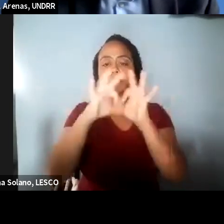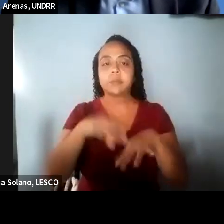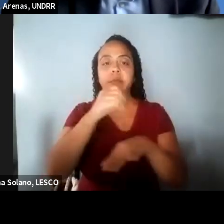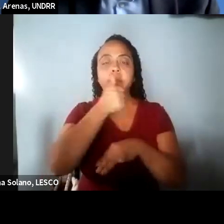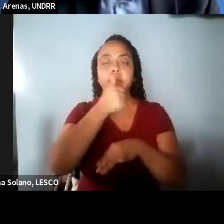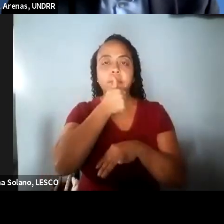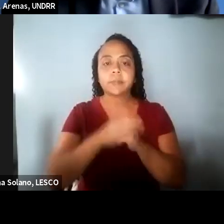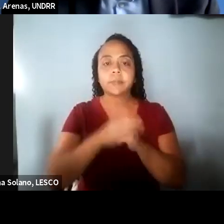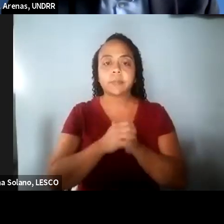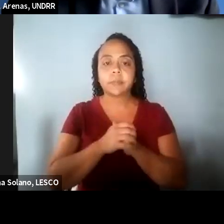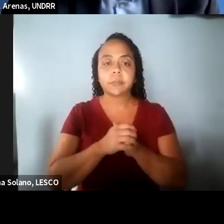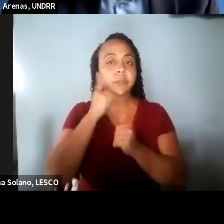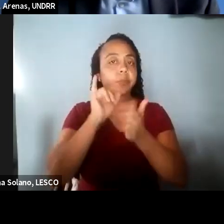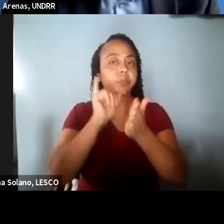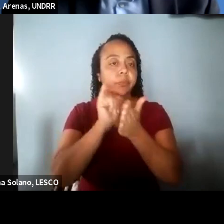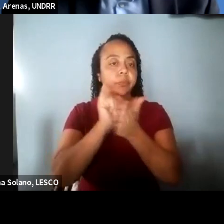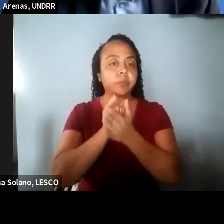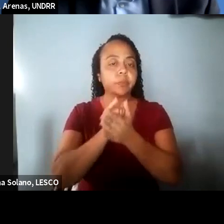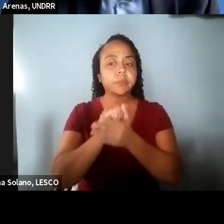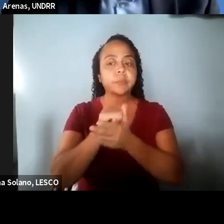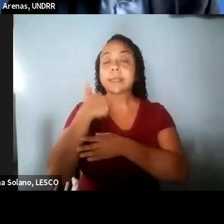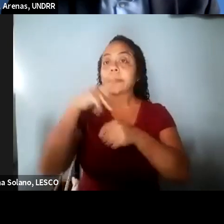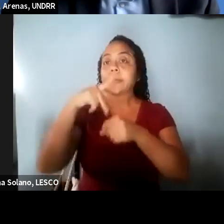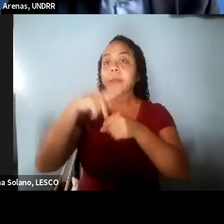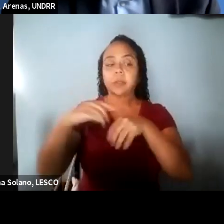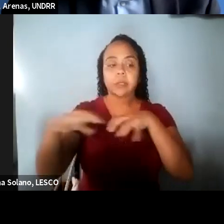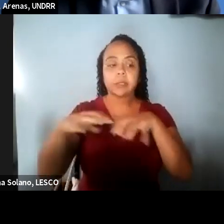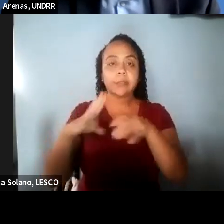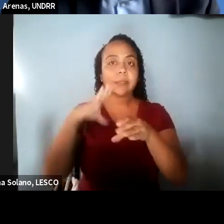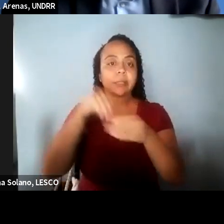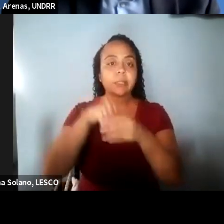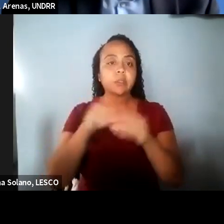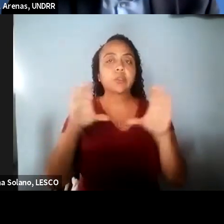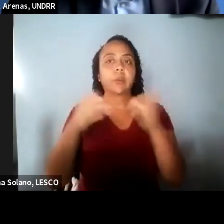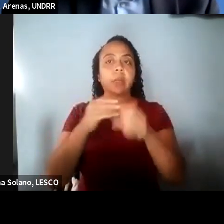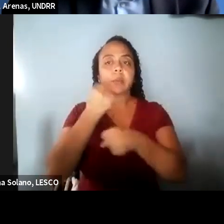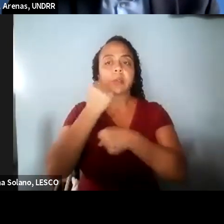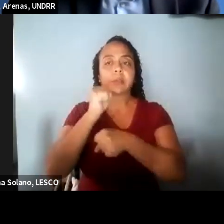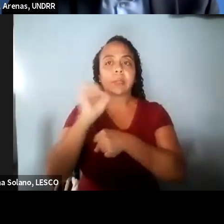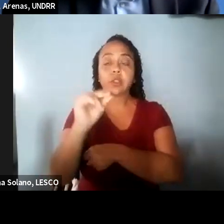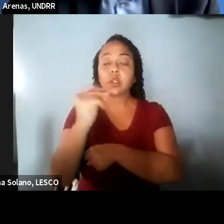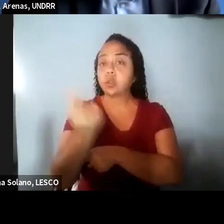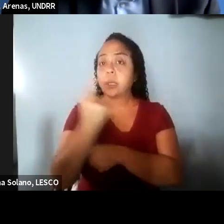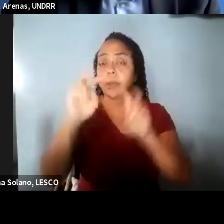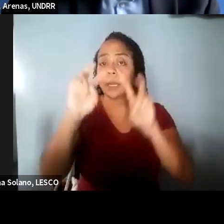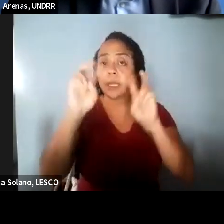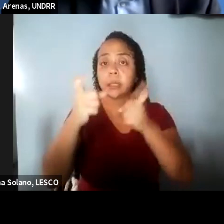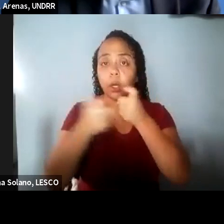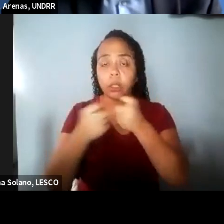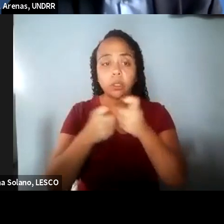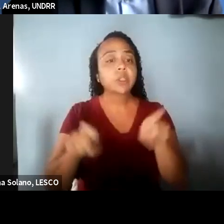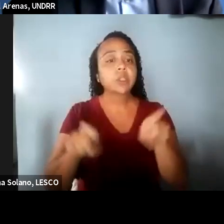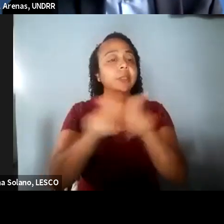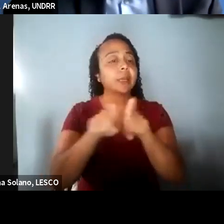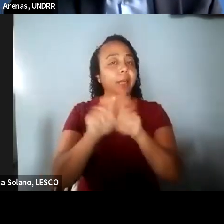ello implica la participación activa en los comités municipales de emergencia es decir no solamente en los temas logísticos sino también que